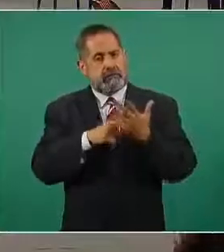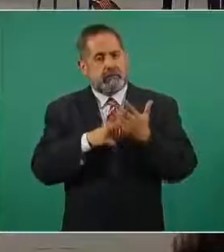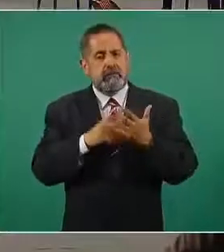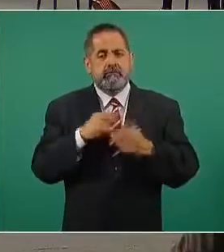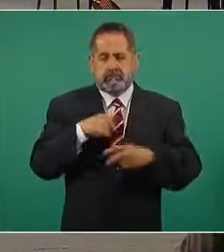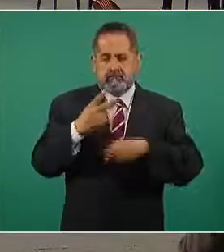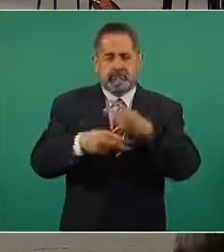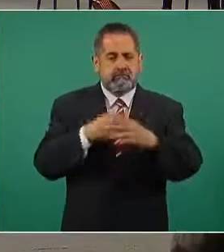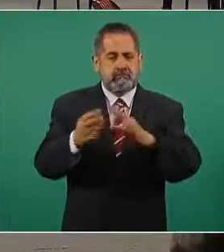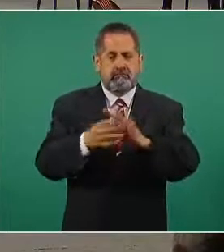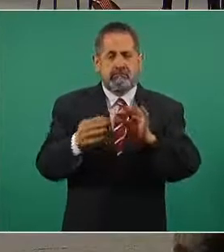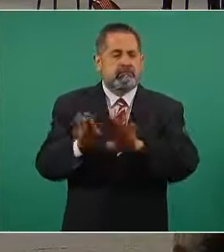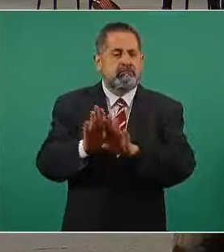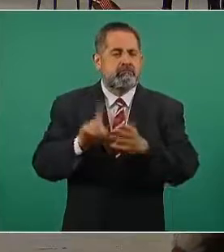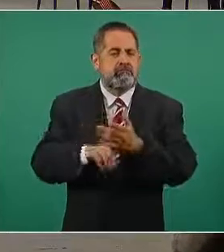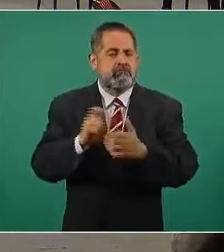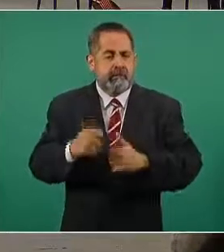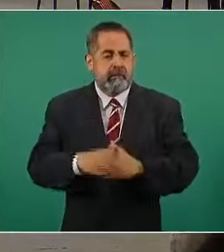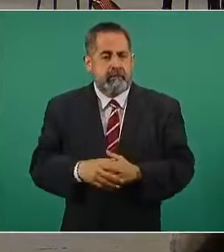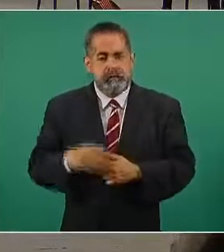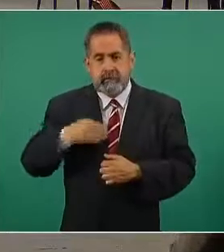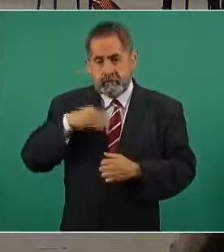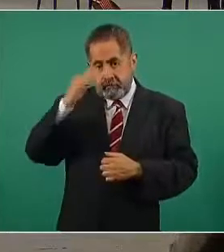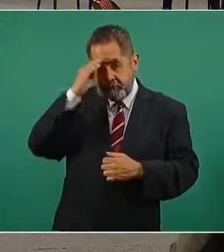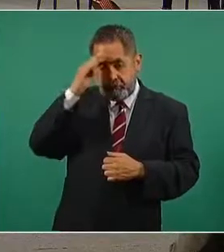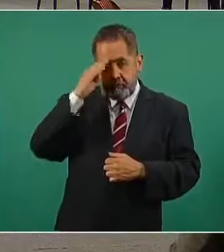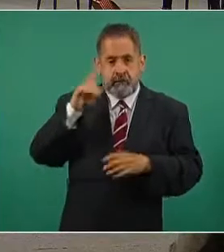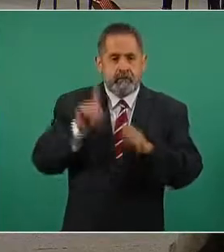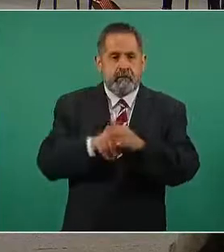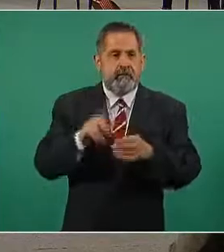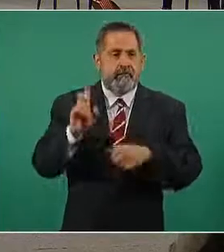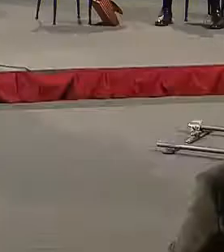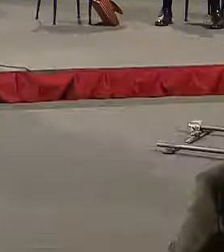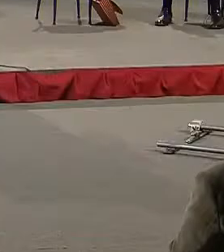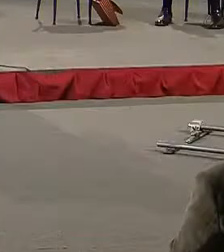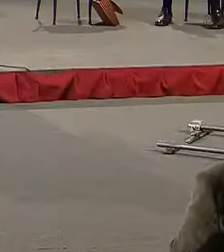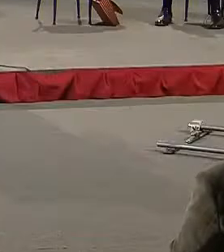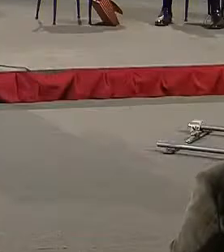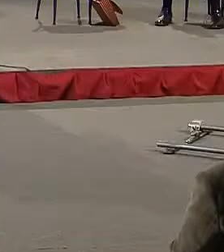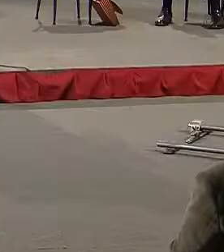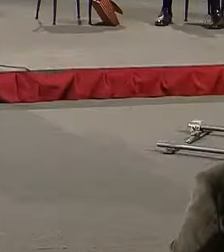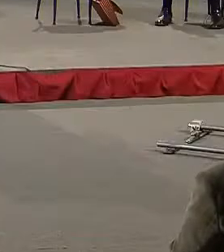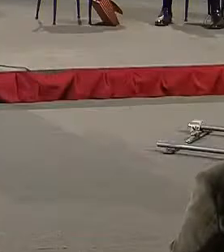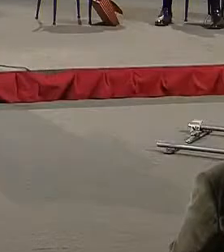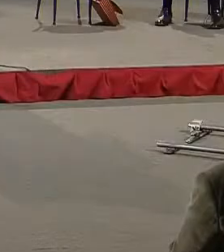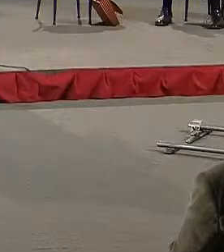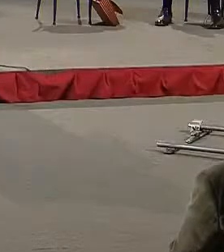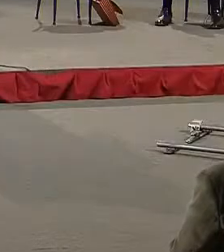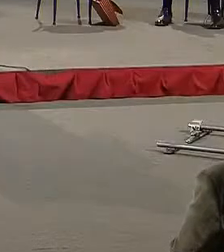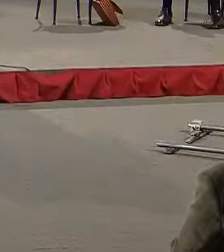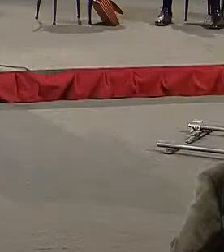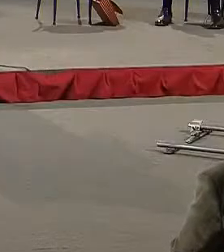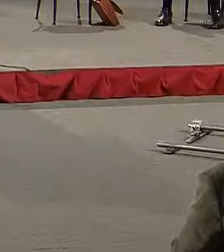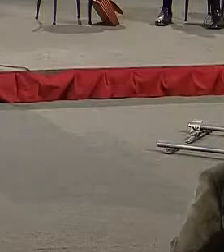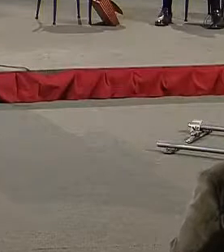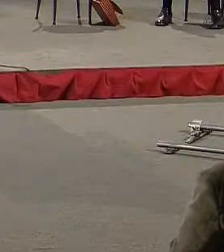vamos a explicar. Y con cifras, al 31 de marzo se tenían